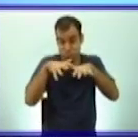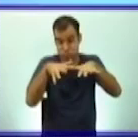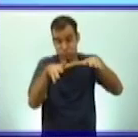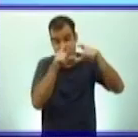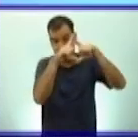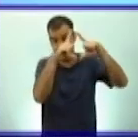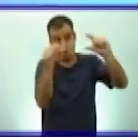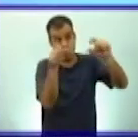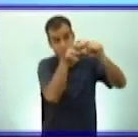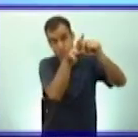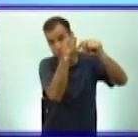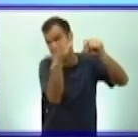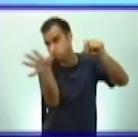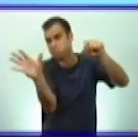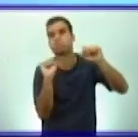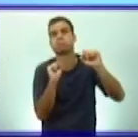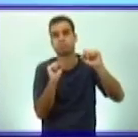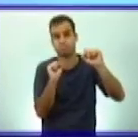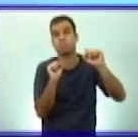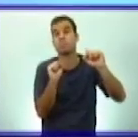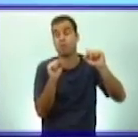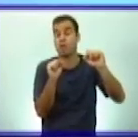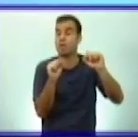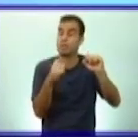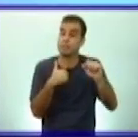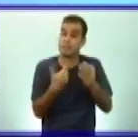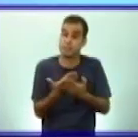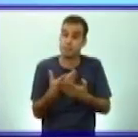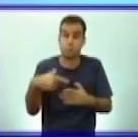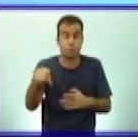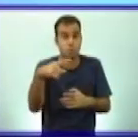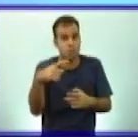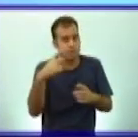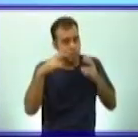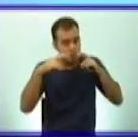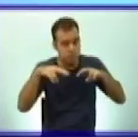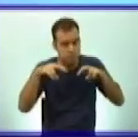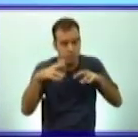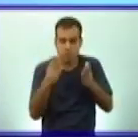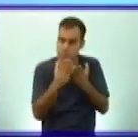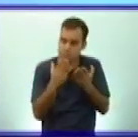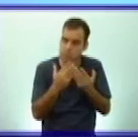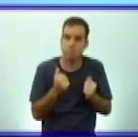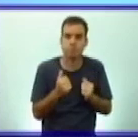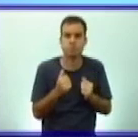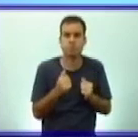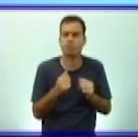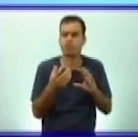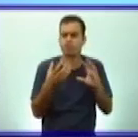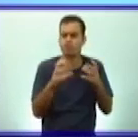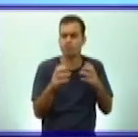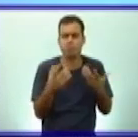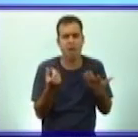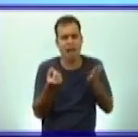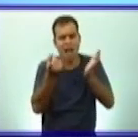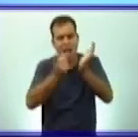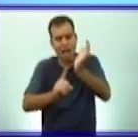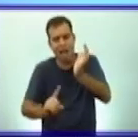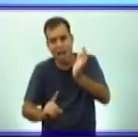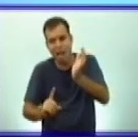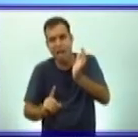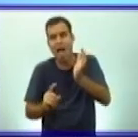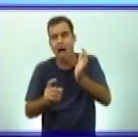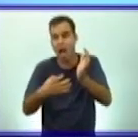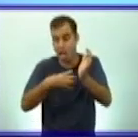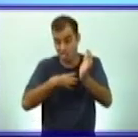por tanto, yo solicito a ustedes que ustedes investiguen todas las formas de electrificación que